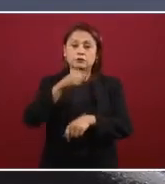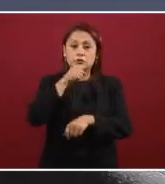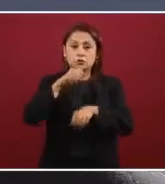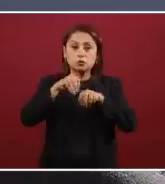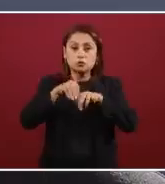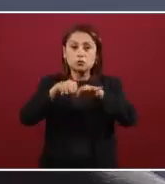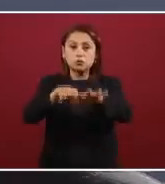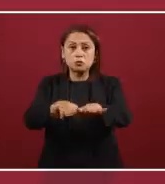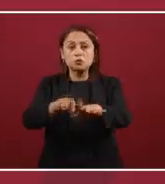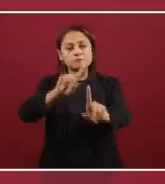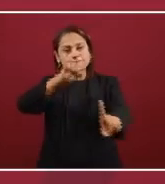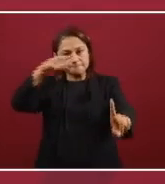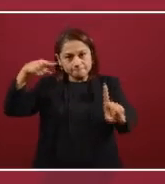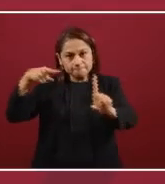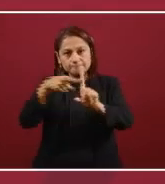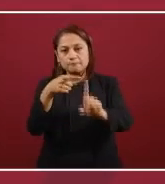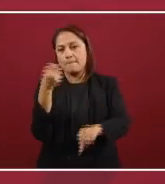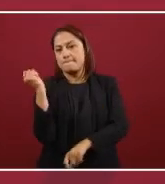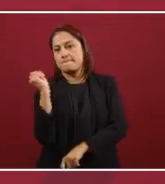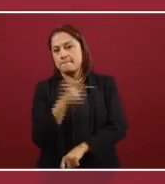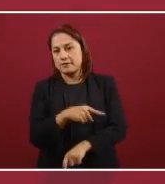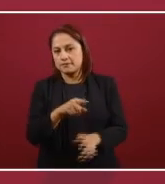esta campaña,